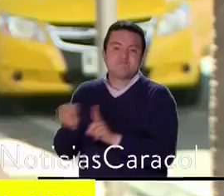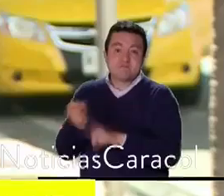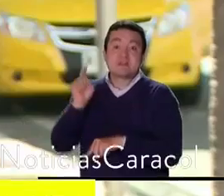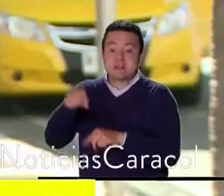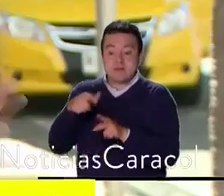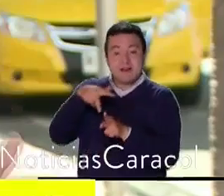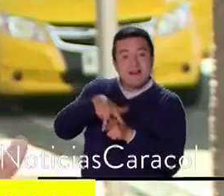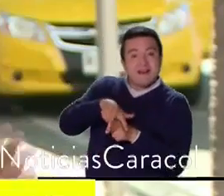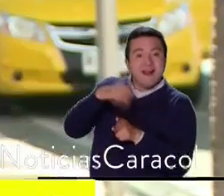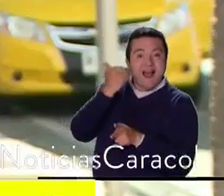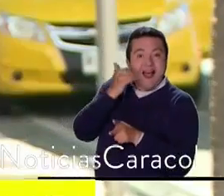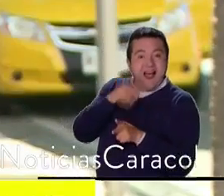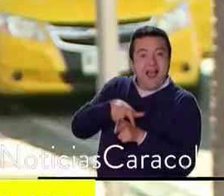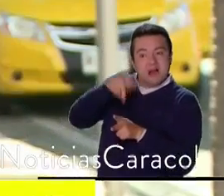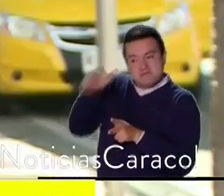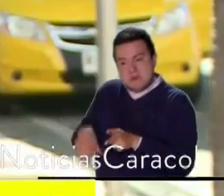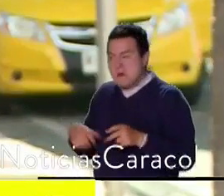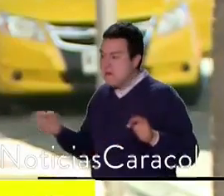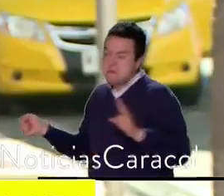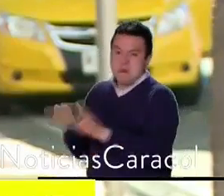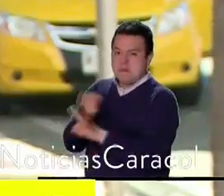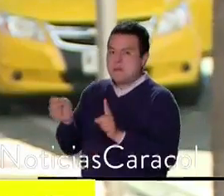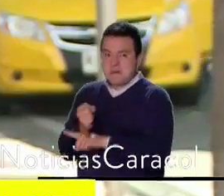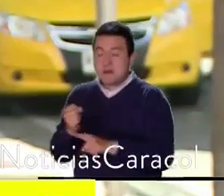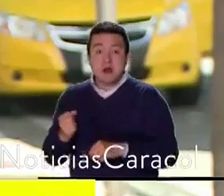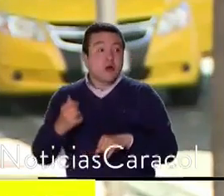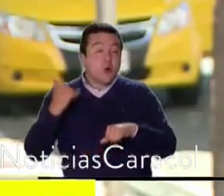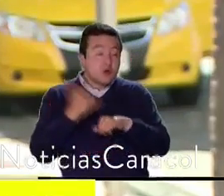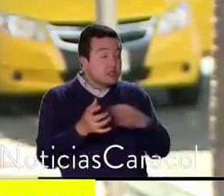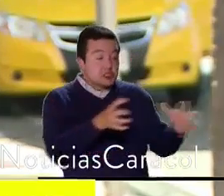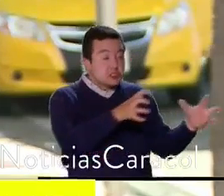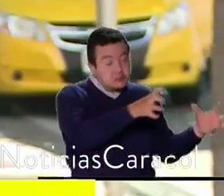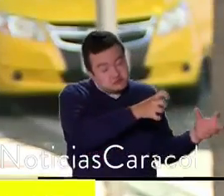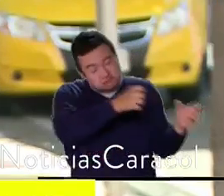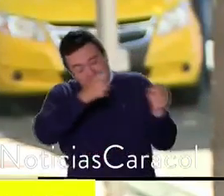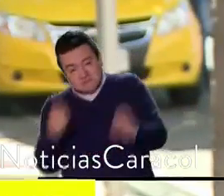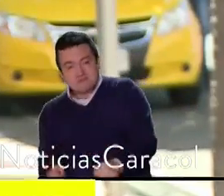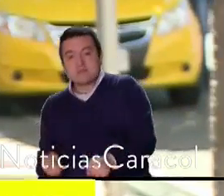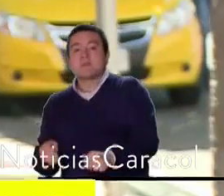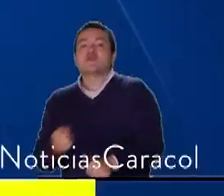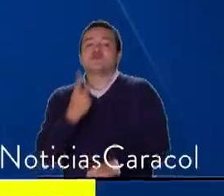lo acompañaba. Al final, estas dos personas fueron detenidas y el vehículo inmovilizado.